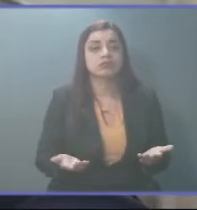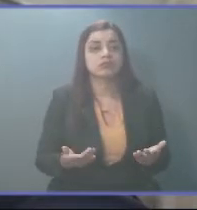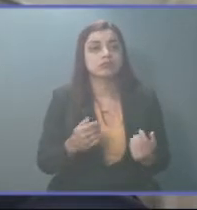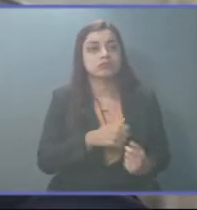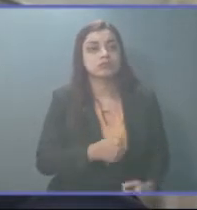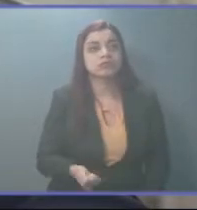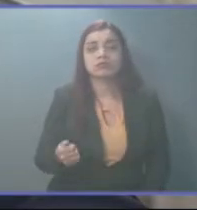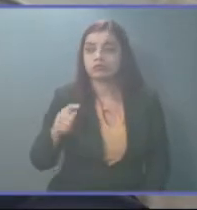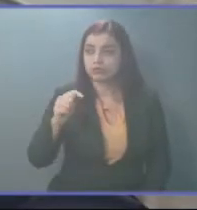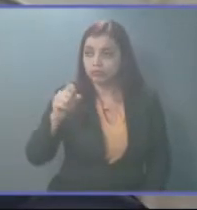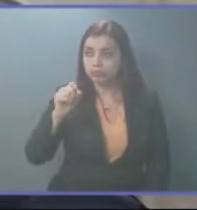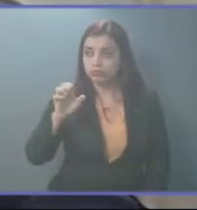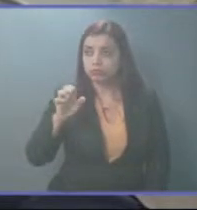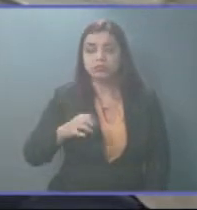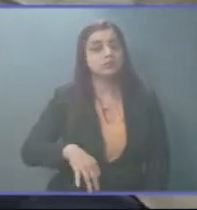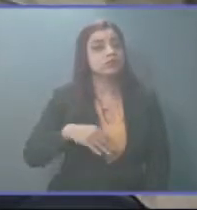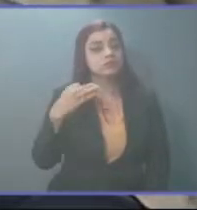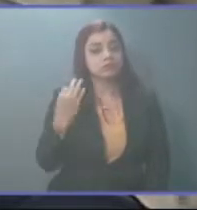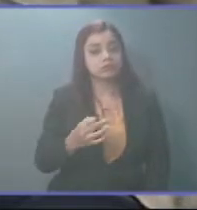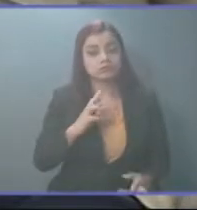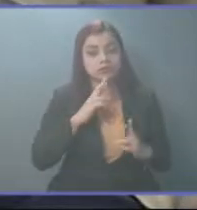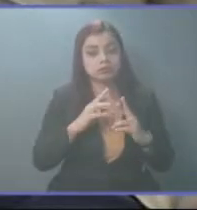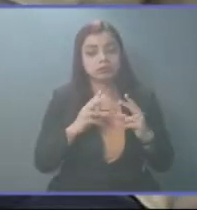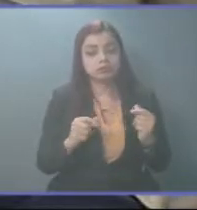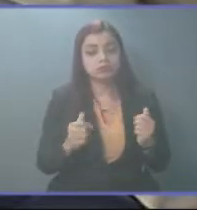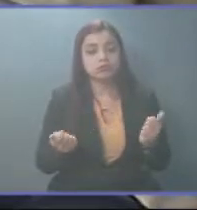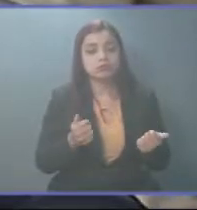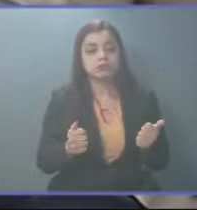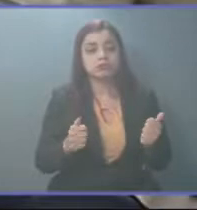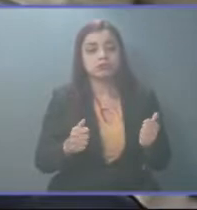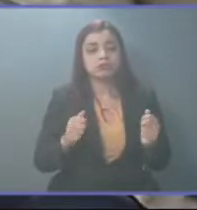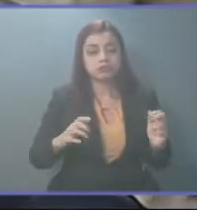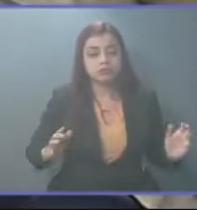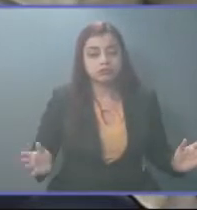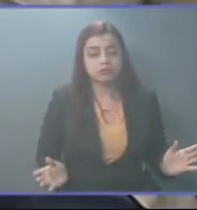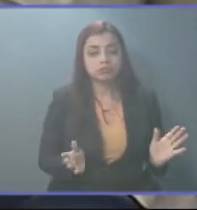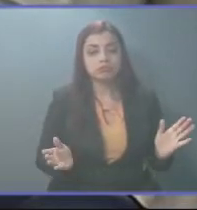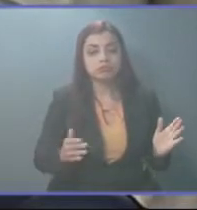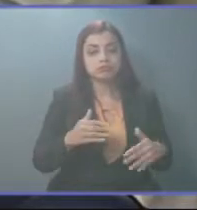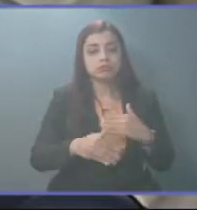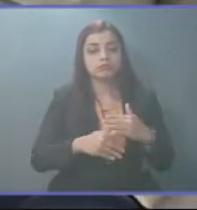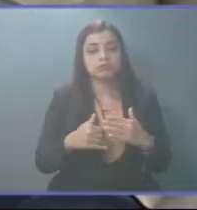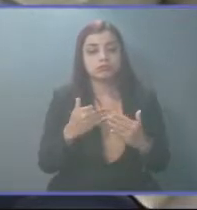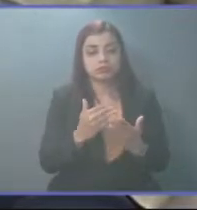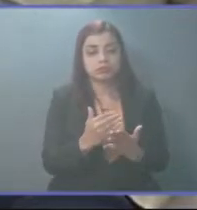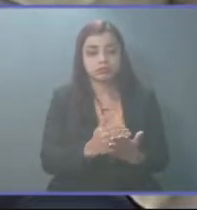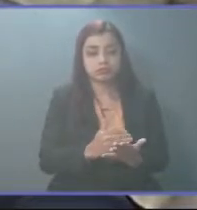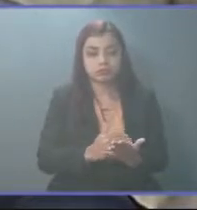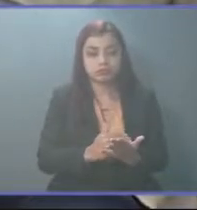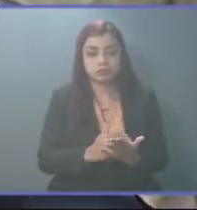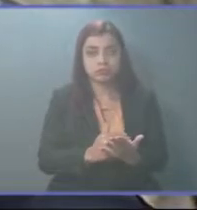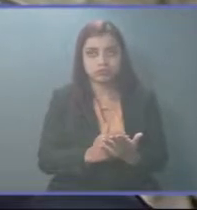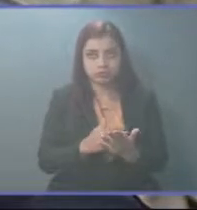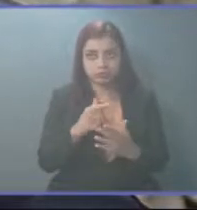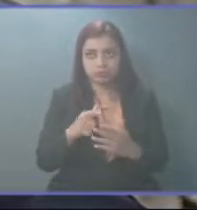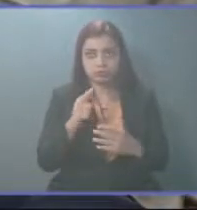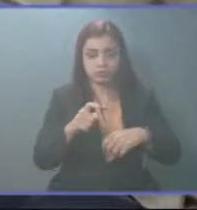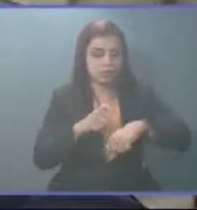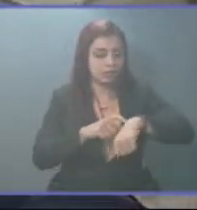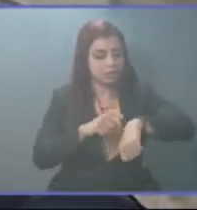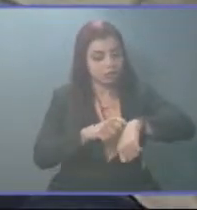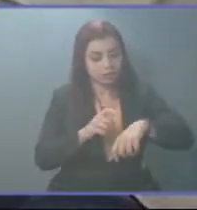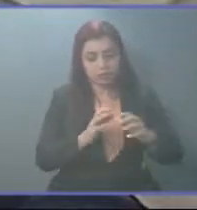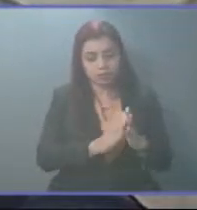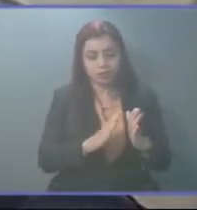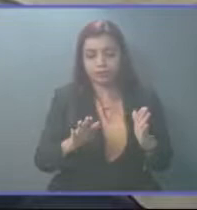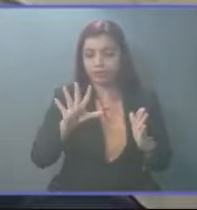tribunal deberá dictar la resolución definitiva debidamente motivada, la cual será adoptada por mayoría dentro del plazo